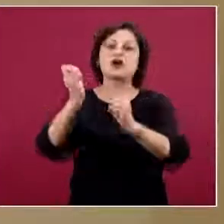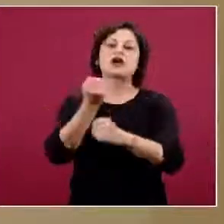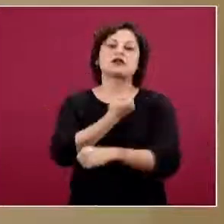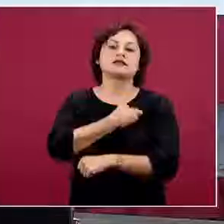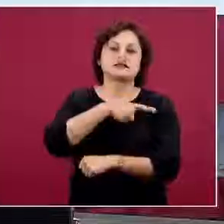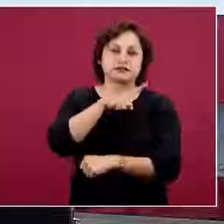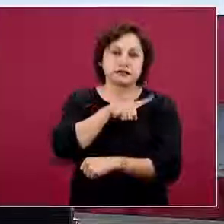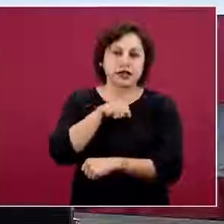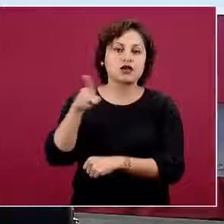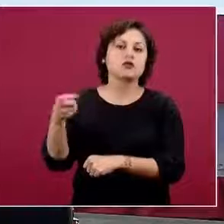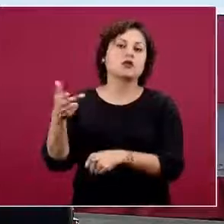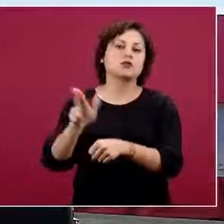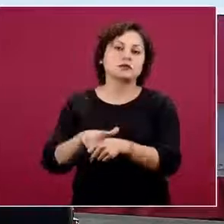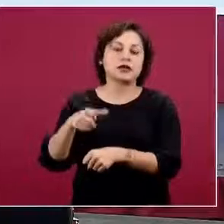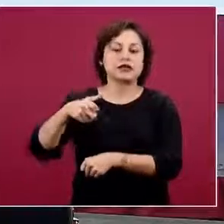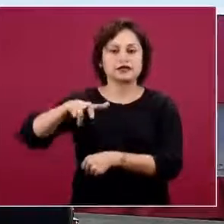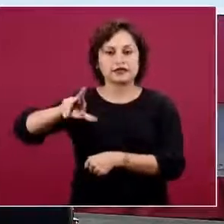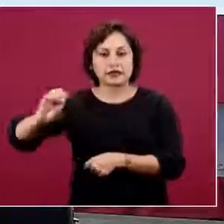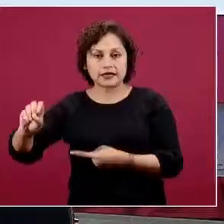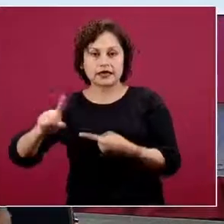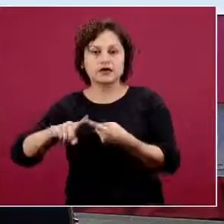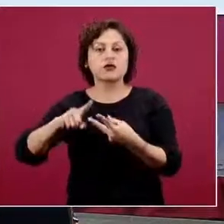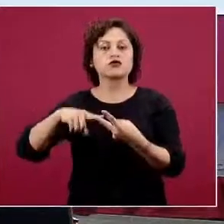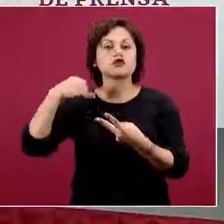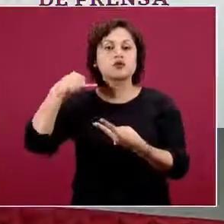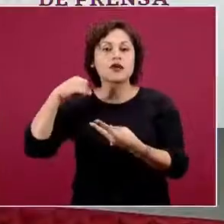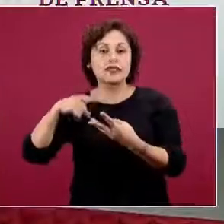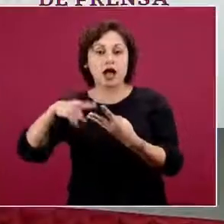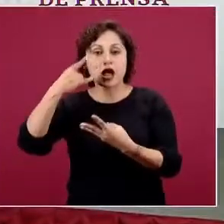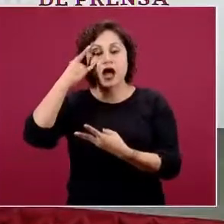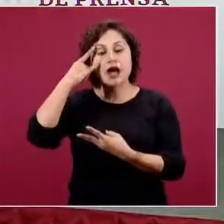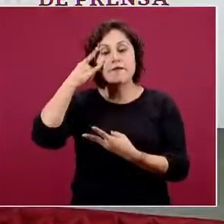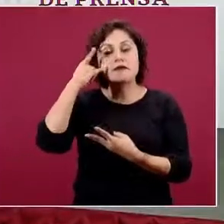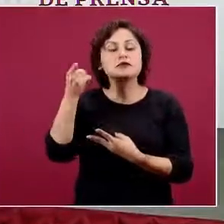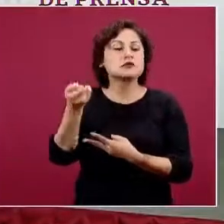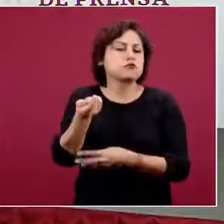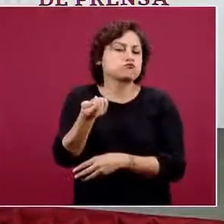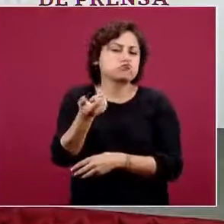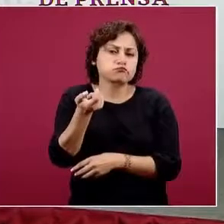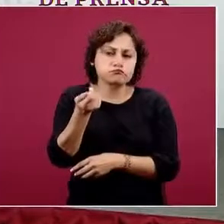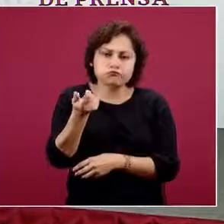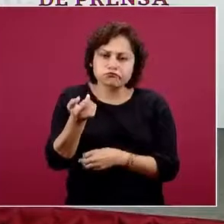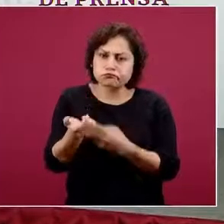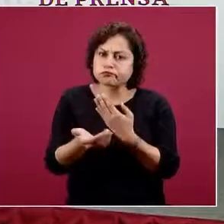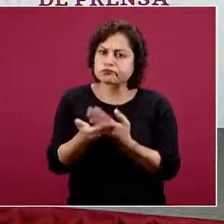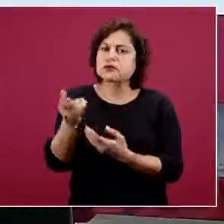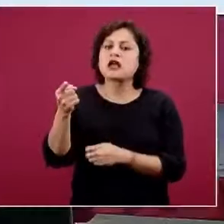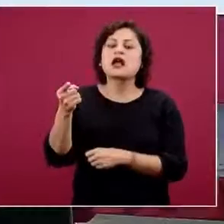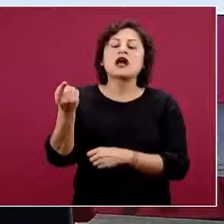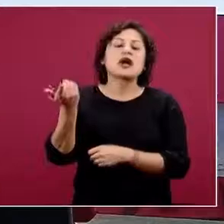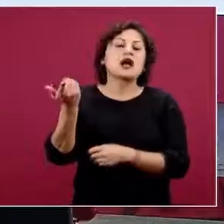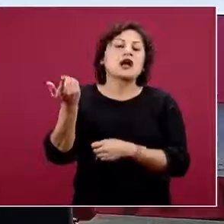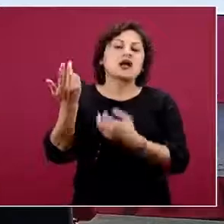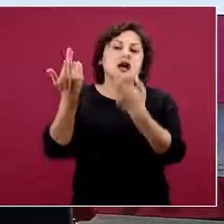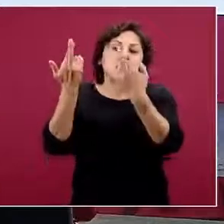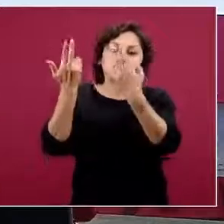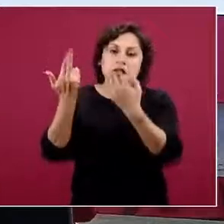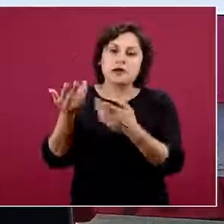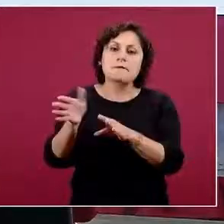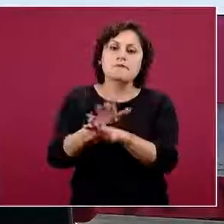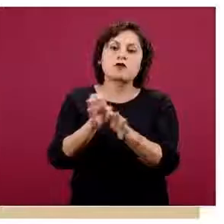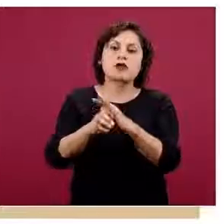el estado de Quintana Roo, Yucatán y Campeche fueron menores, es decir, fueron filtraciones menores que tuvieron daño